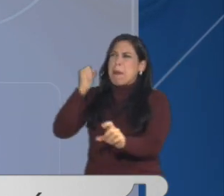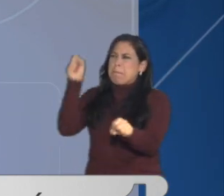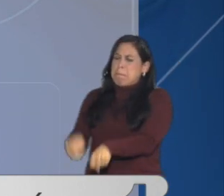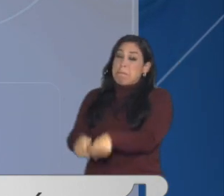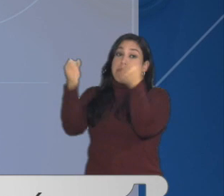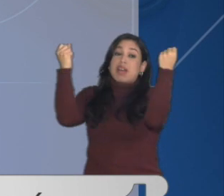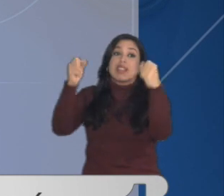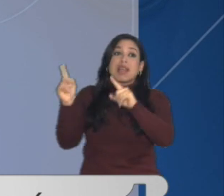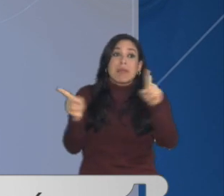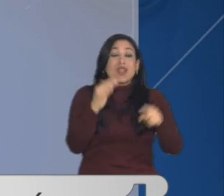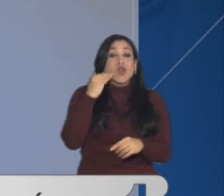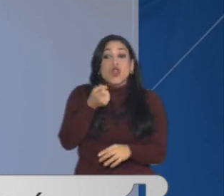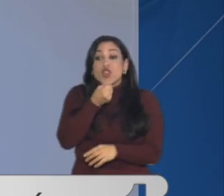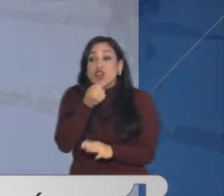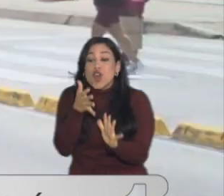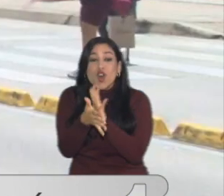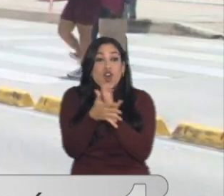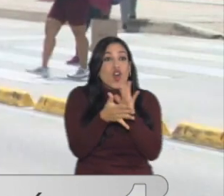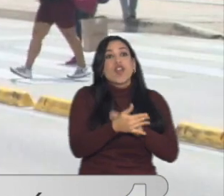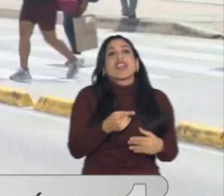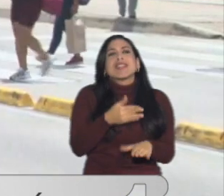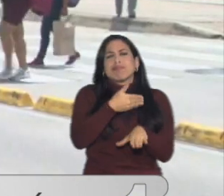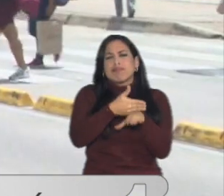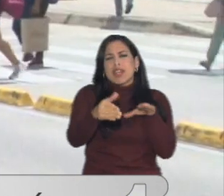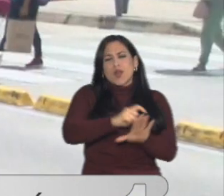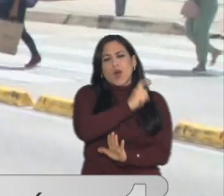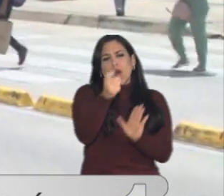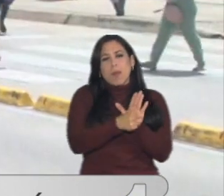Pero estas noticias las tendremos con